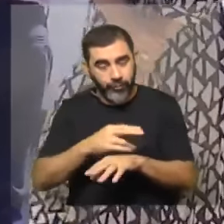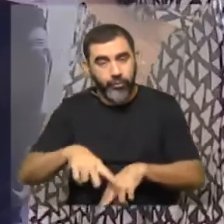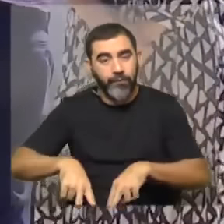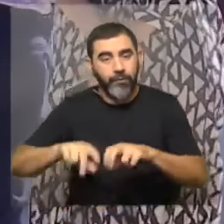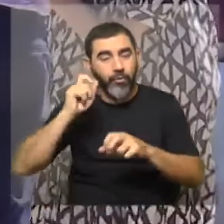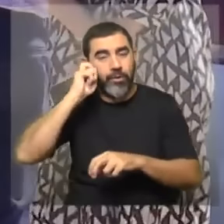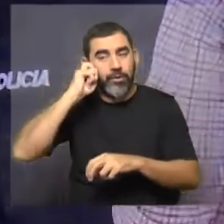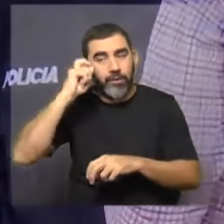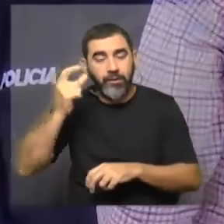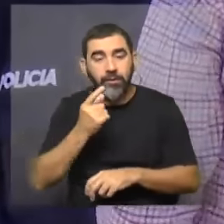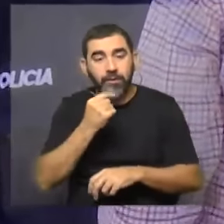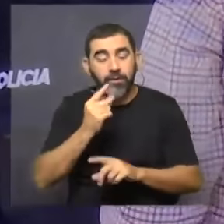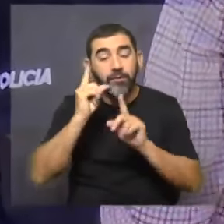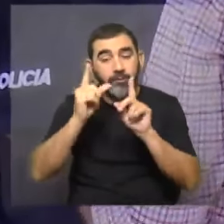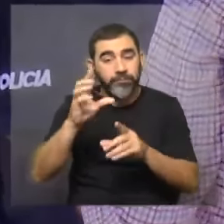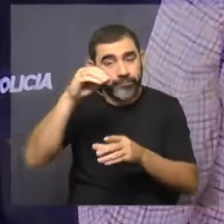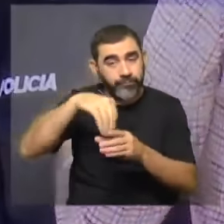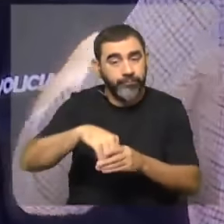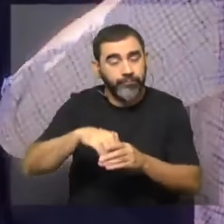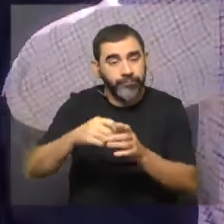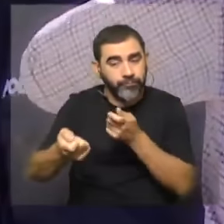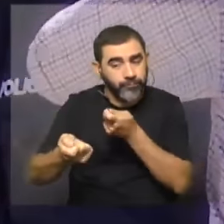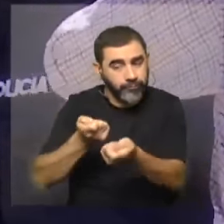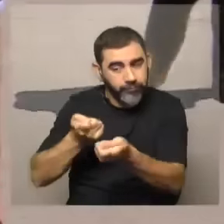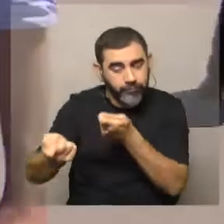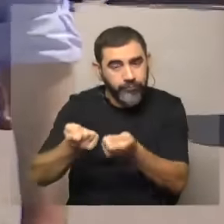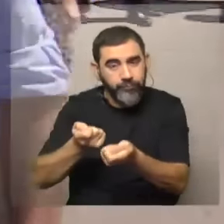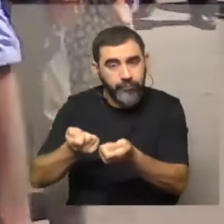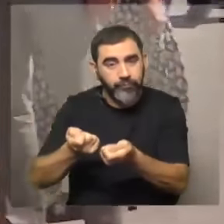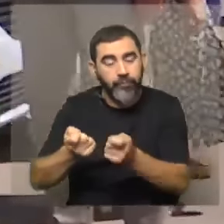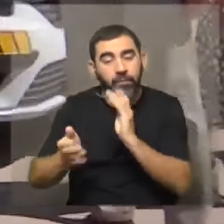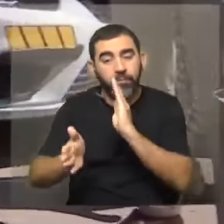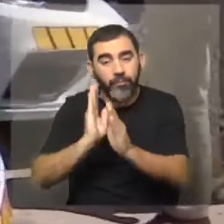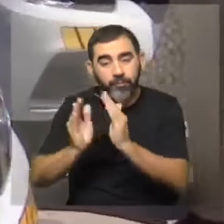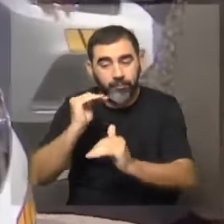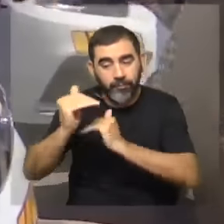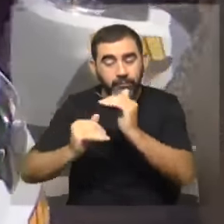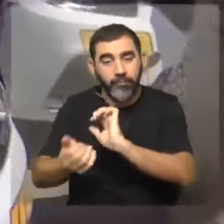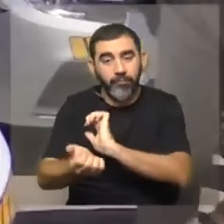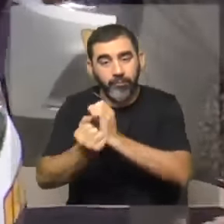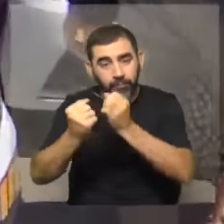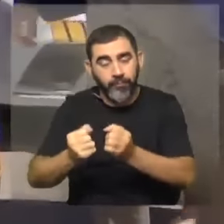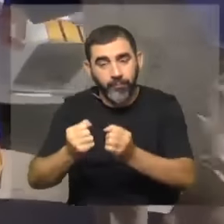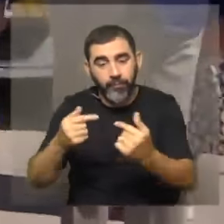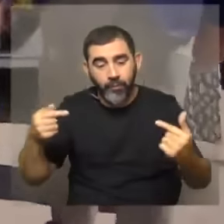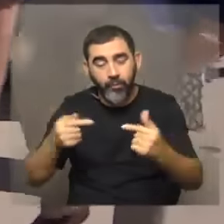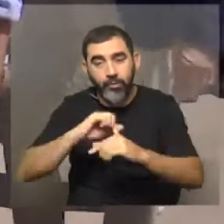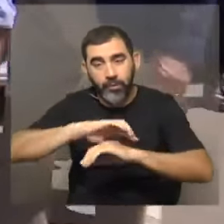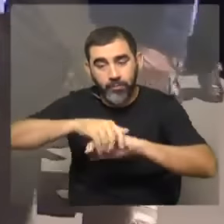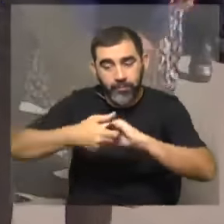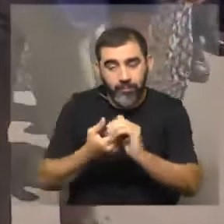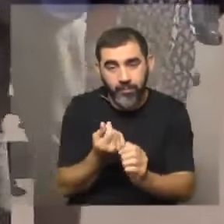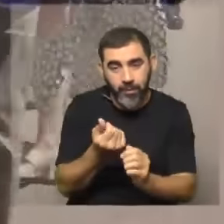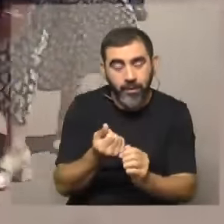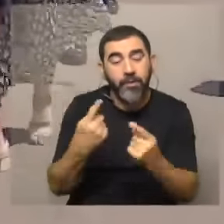inteligencia policial que incluya la represión que incluya la rehabilitación que incluya el combate al lavado de dinero que